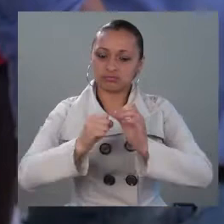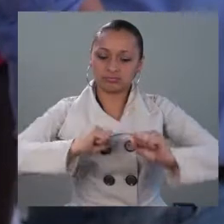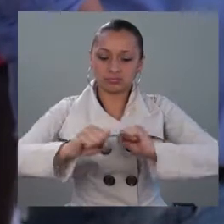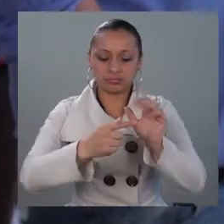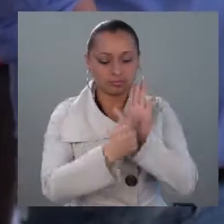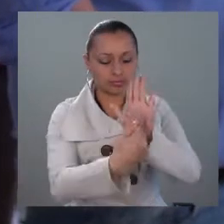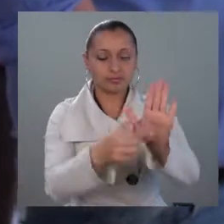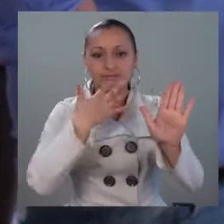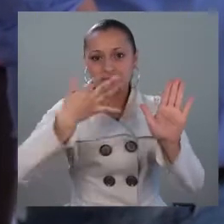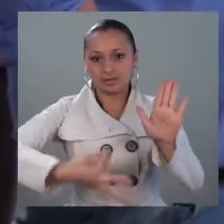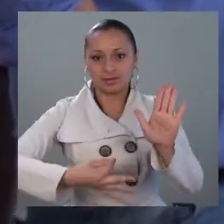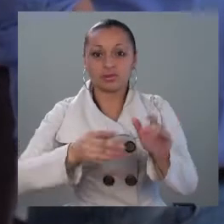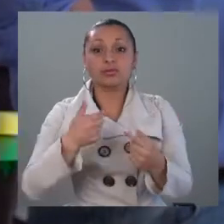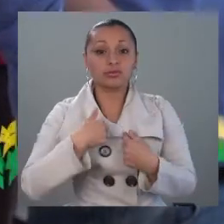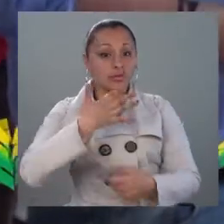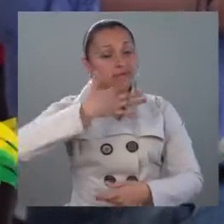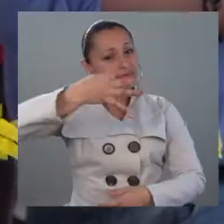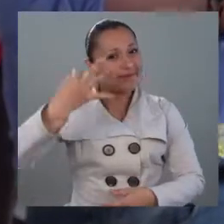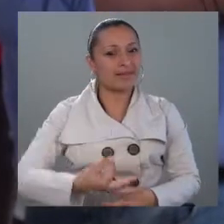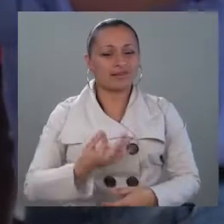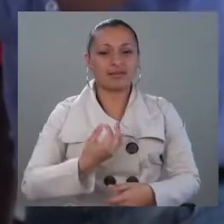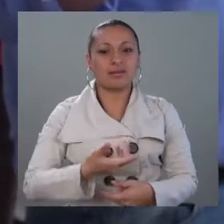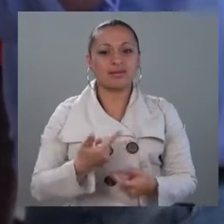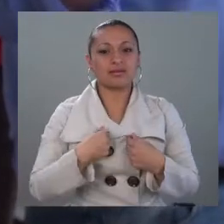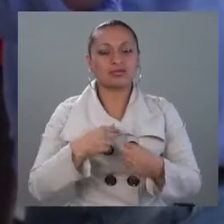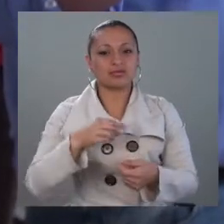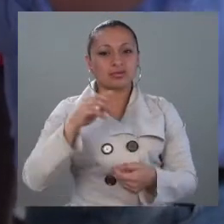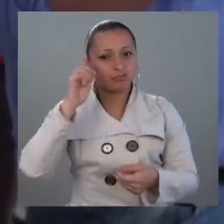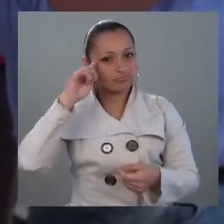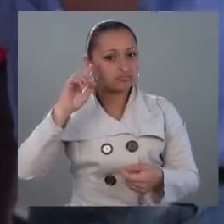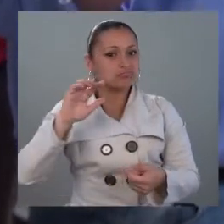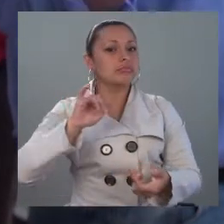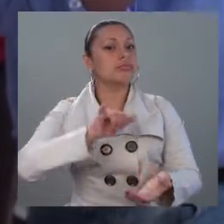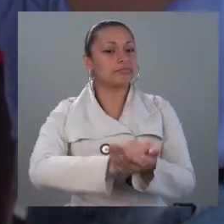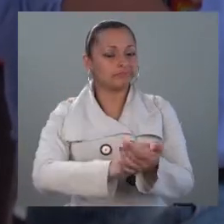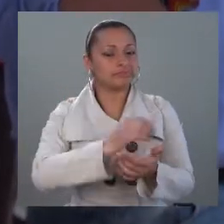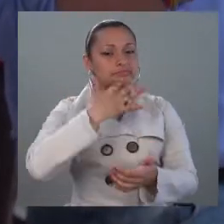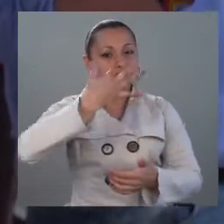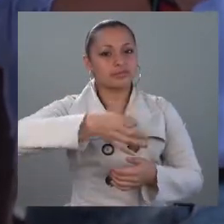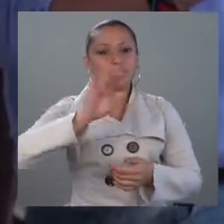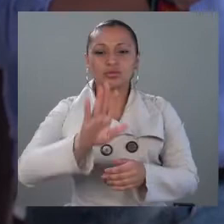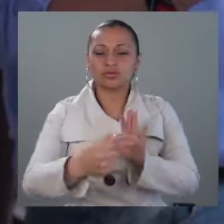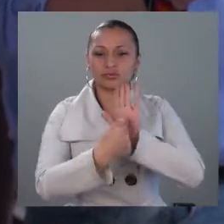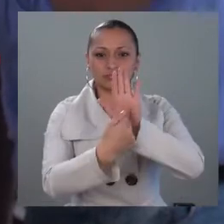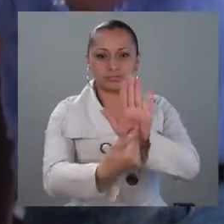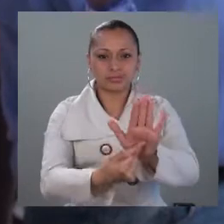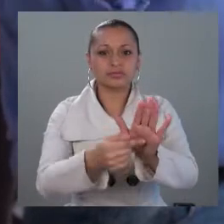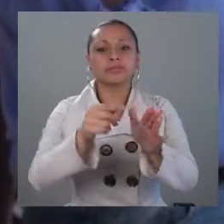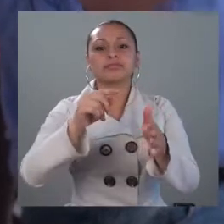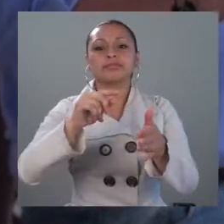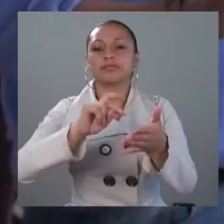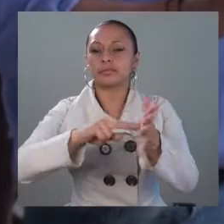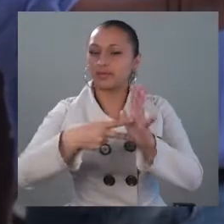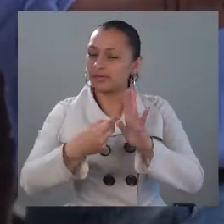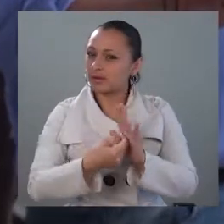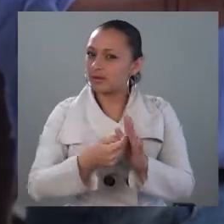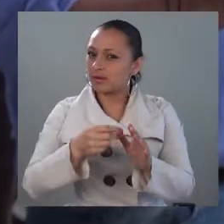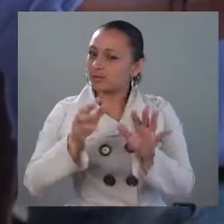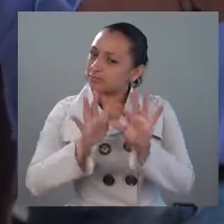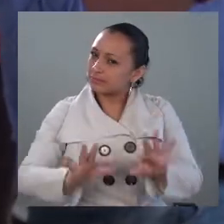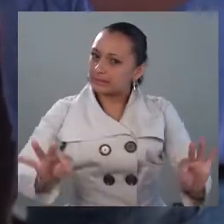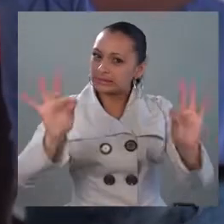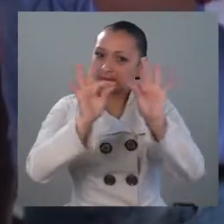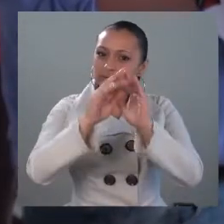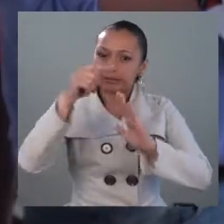permanente. Les doy fe y créanme que este es un acuerdo de mucho significado, de mucha